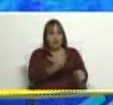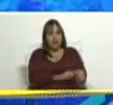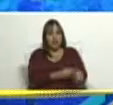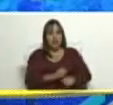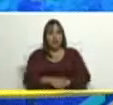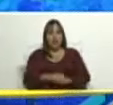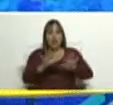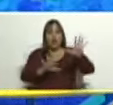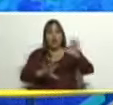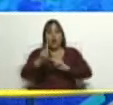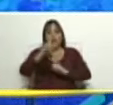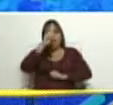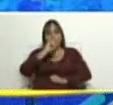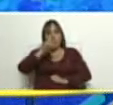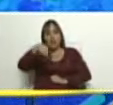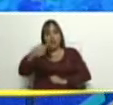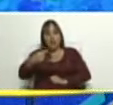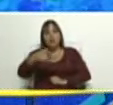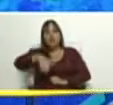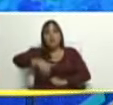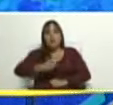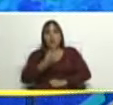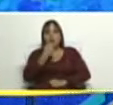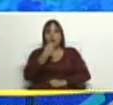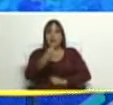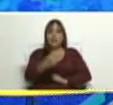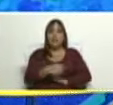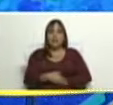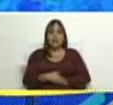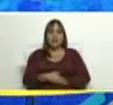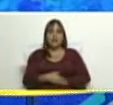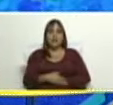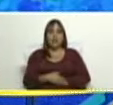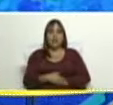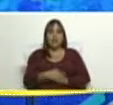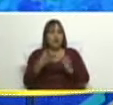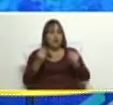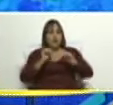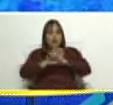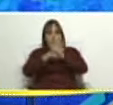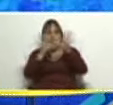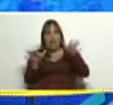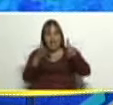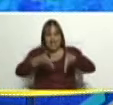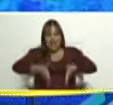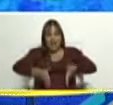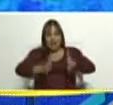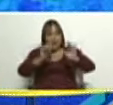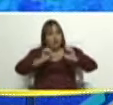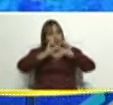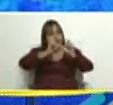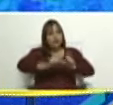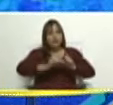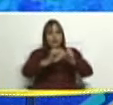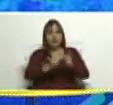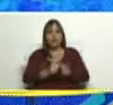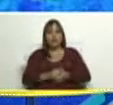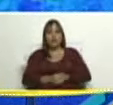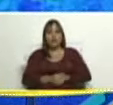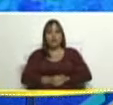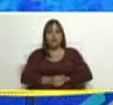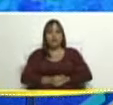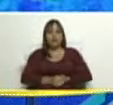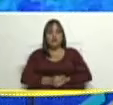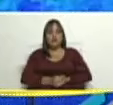años después podemos decir con mucha claridad, el camino continúa, y